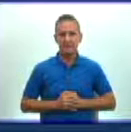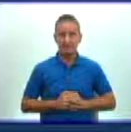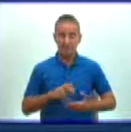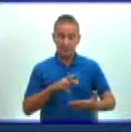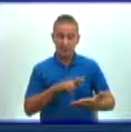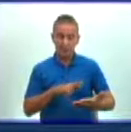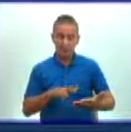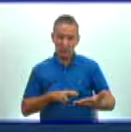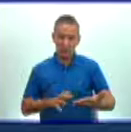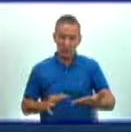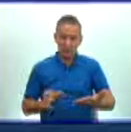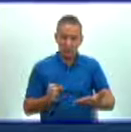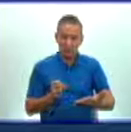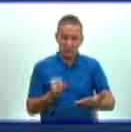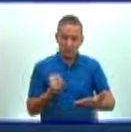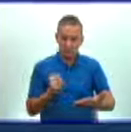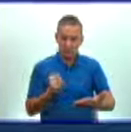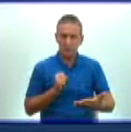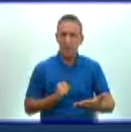Revísenlo todo.